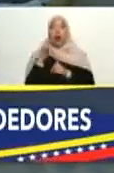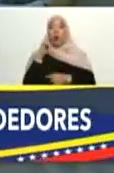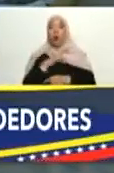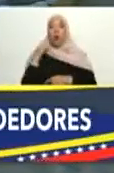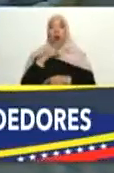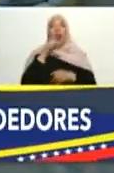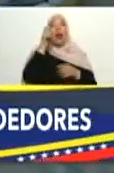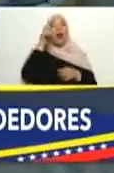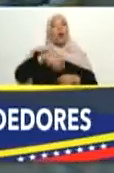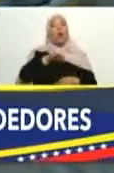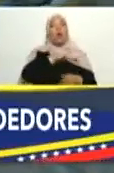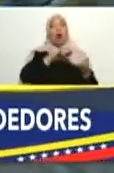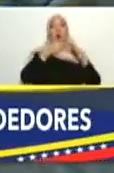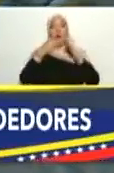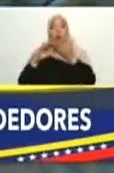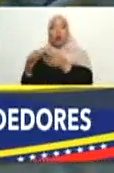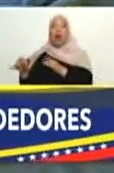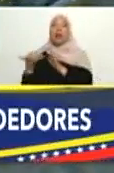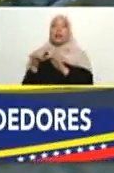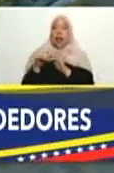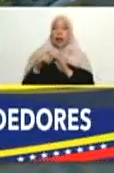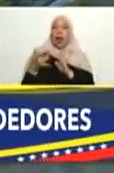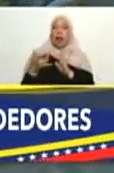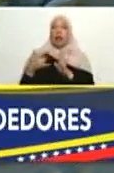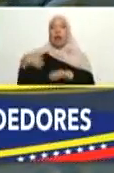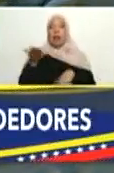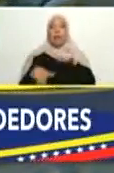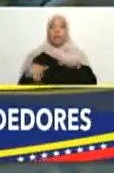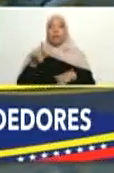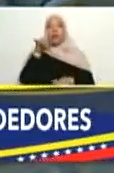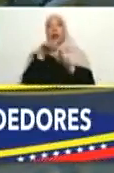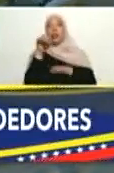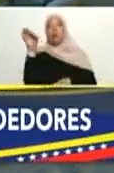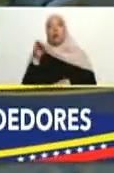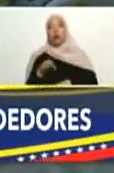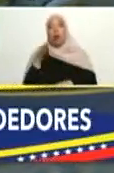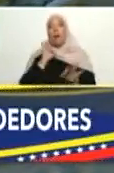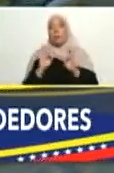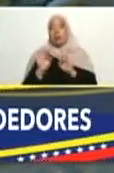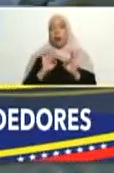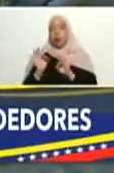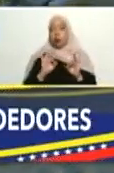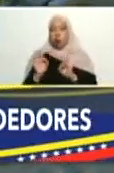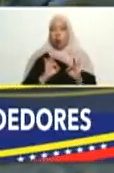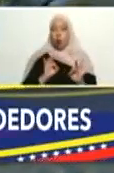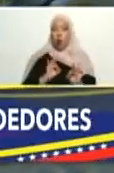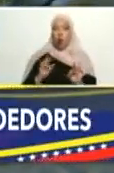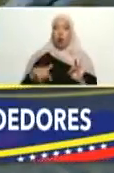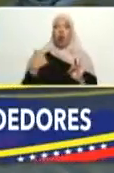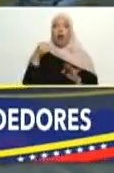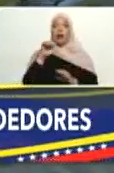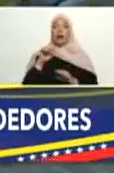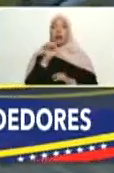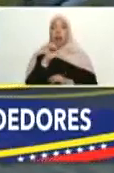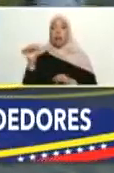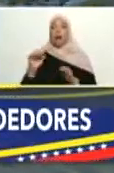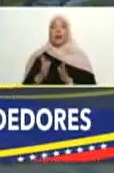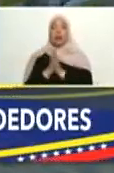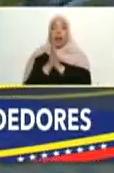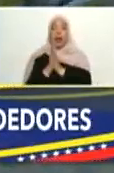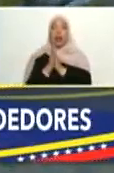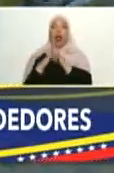en Villamarina, en Adícora, de 100%. Y ahora nos preparamos para seguir creciendo, Semana Santa, vacaciones, pero